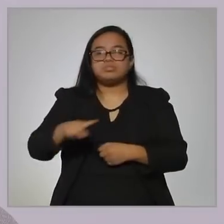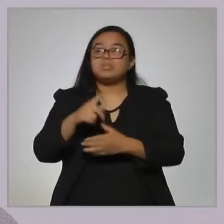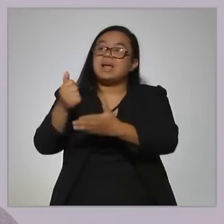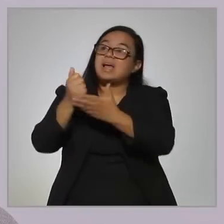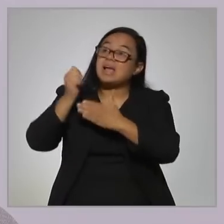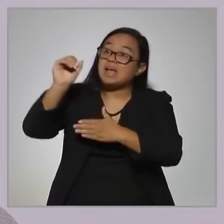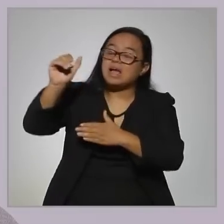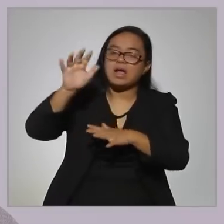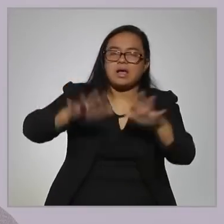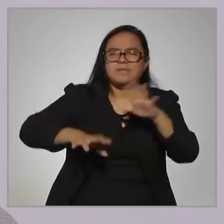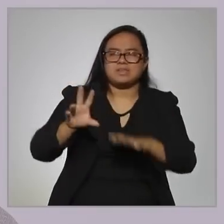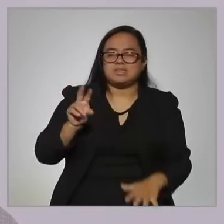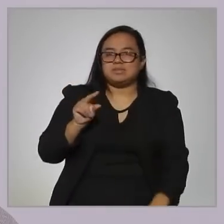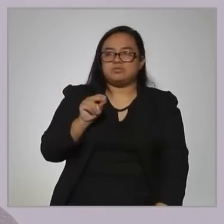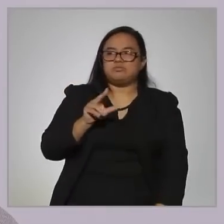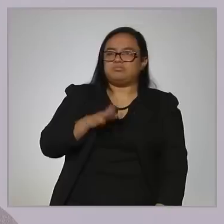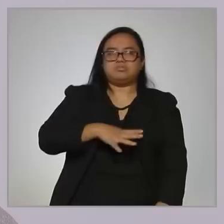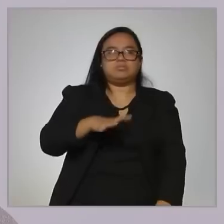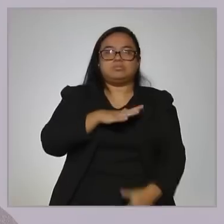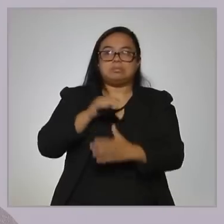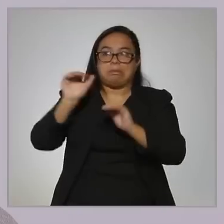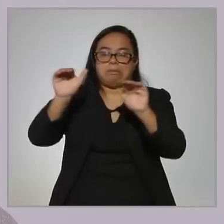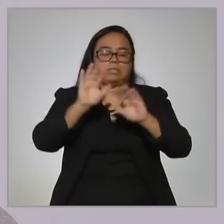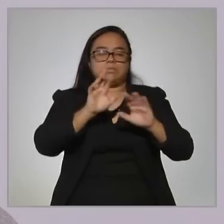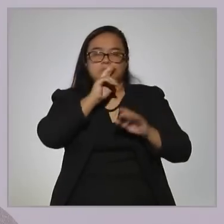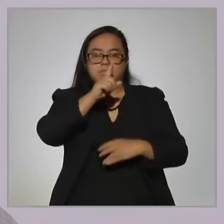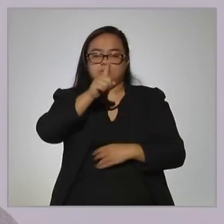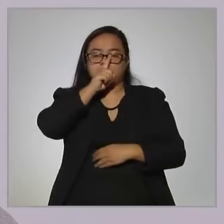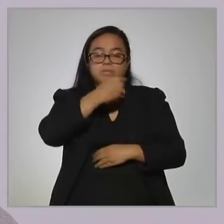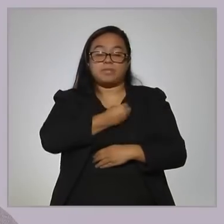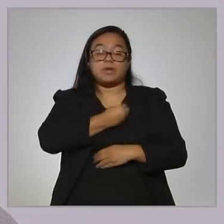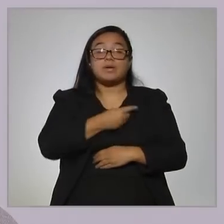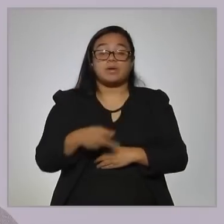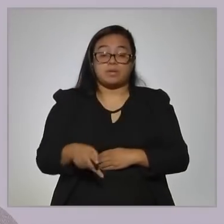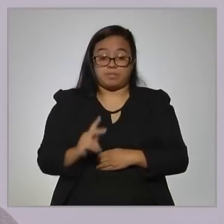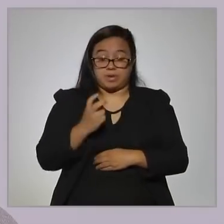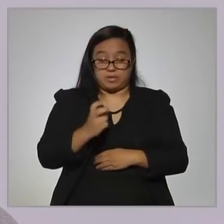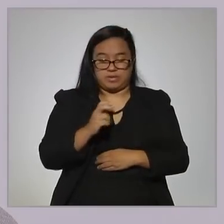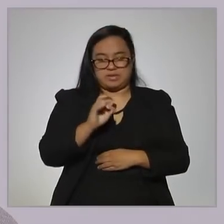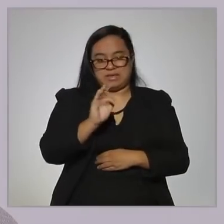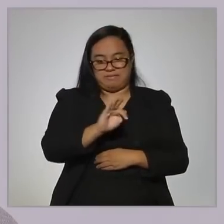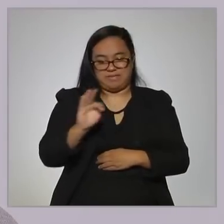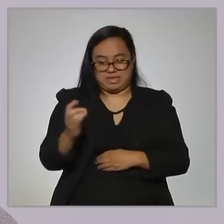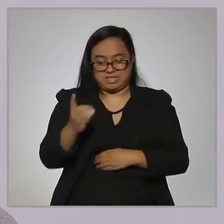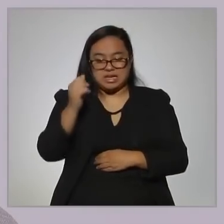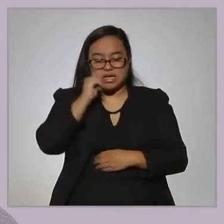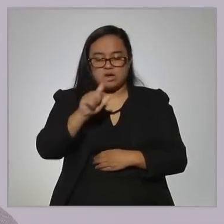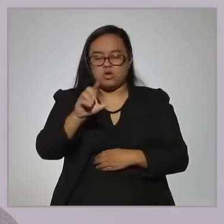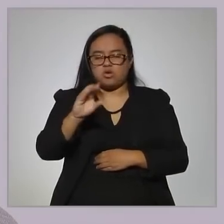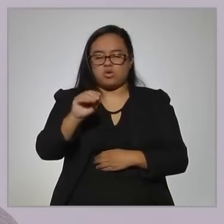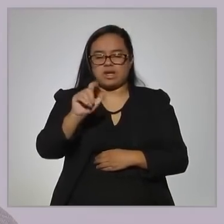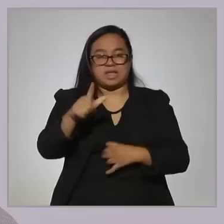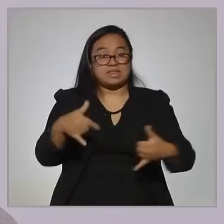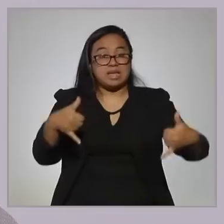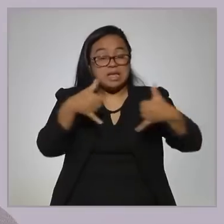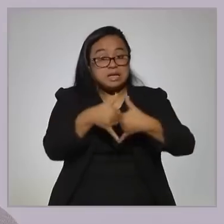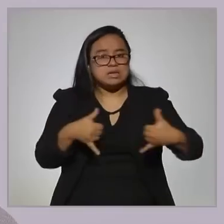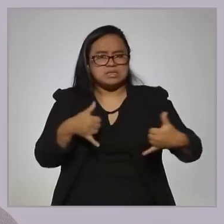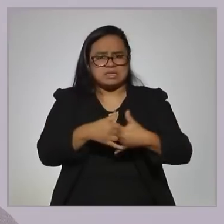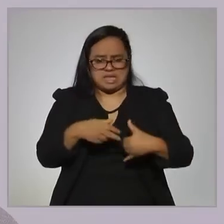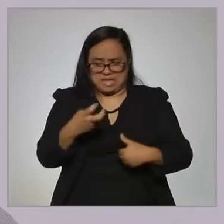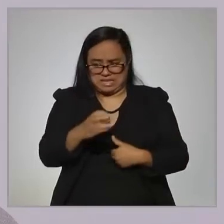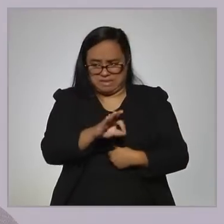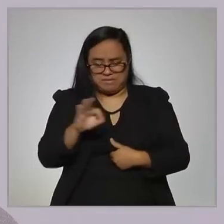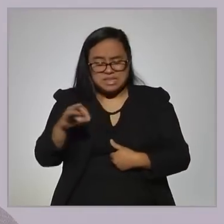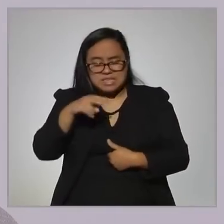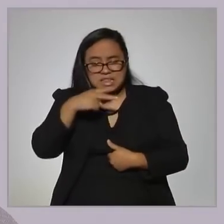ayuda, ¿no? Sé que en estas fechas la línea de ayuda psicológica de Locatel está muy activa y